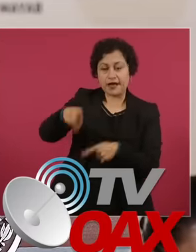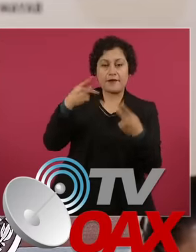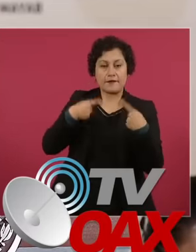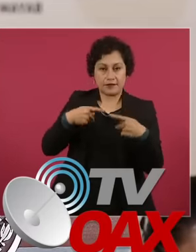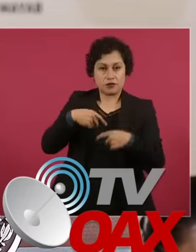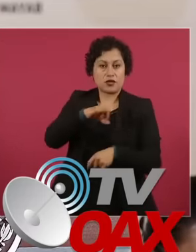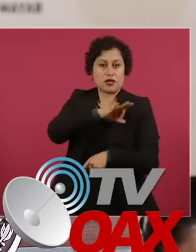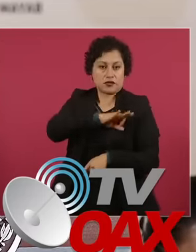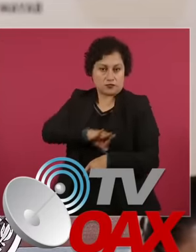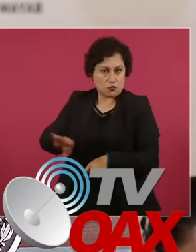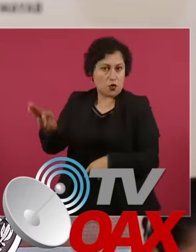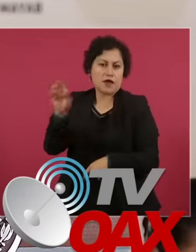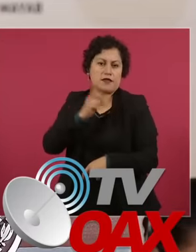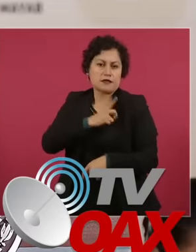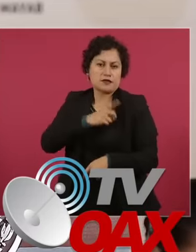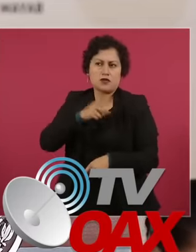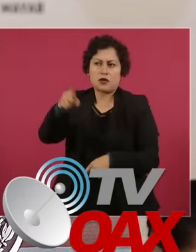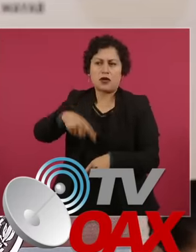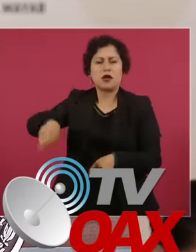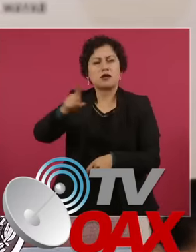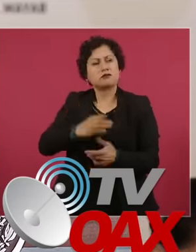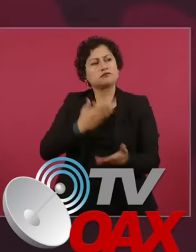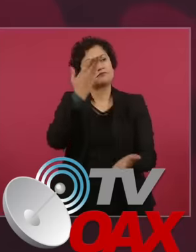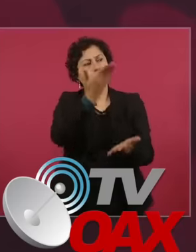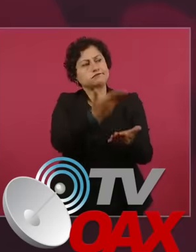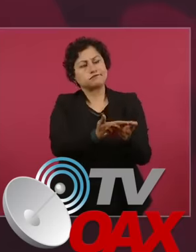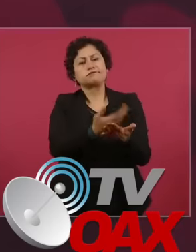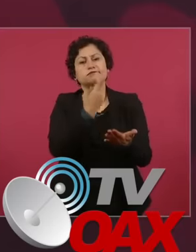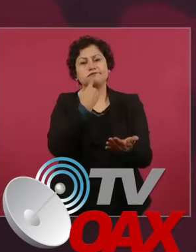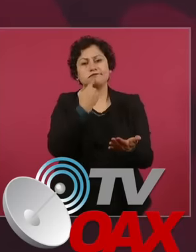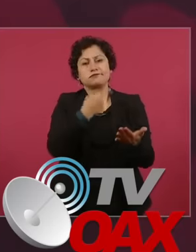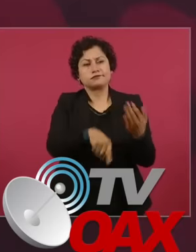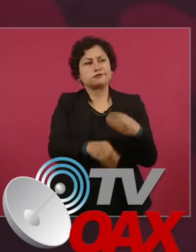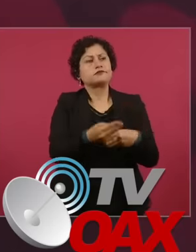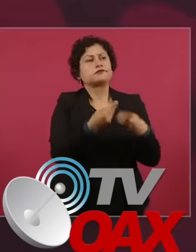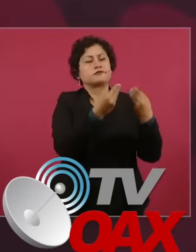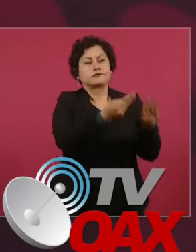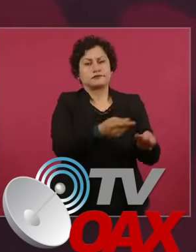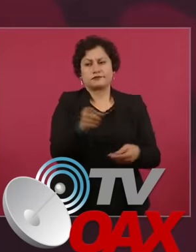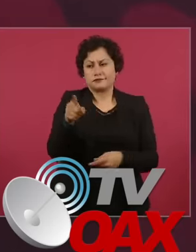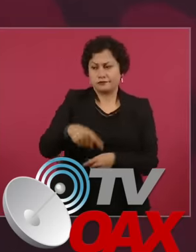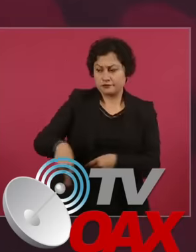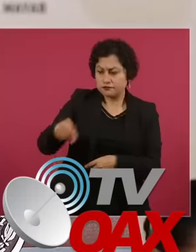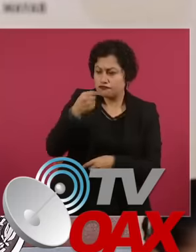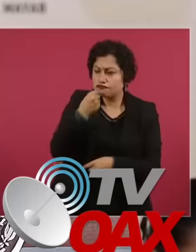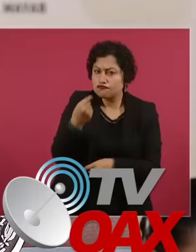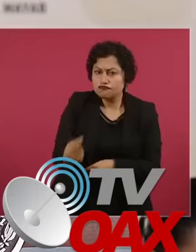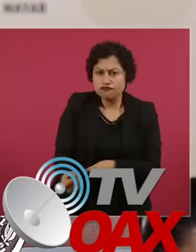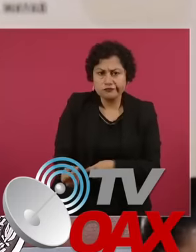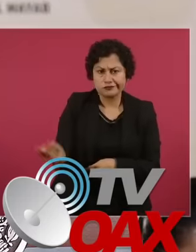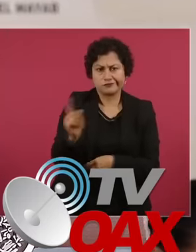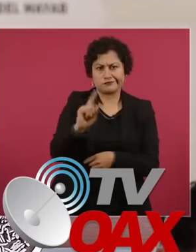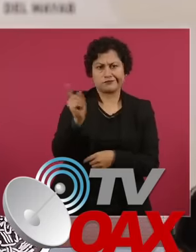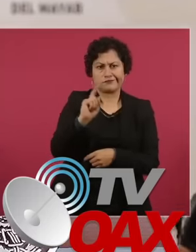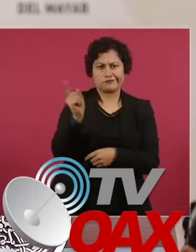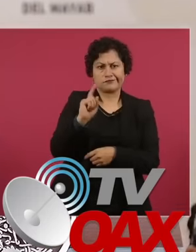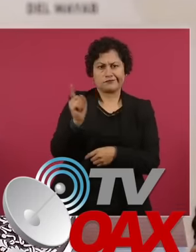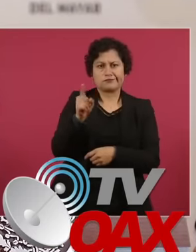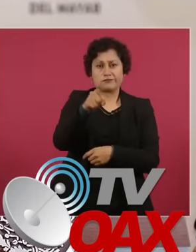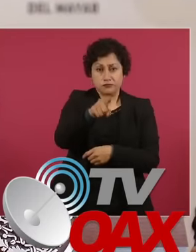hacer su solicitud, no son menores de edad. Uh-huh. ¿sí? No necesitan